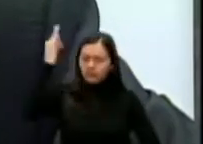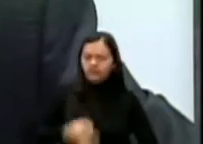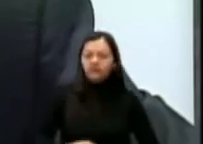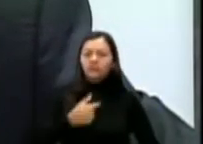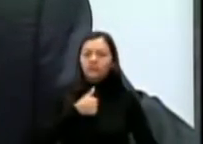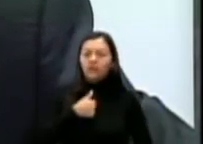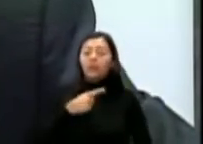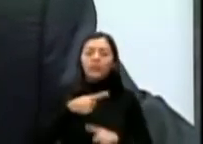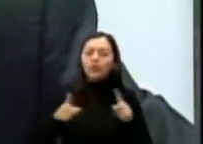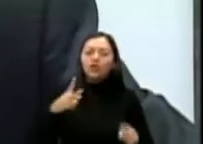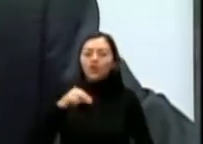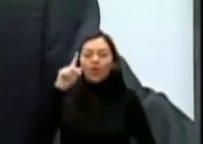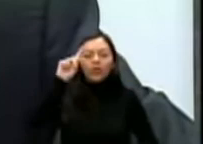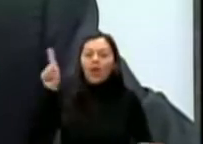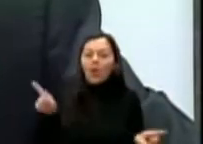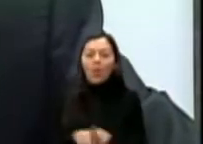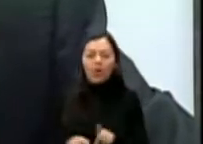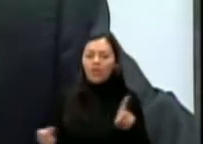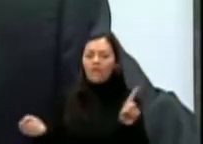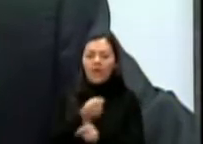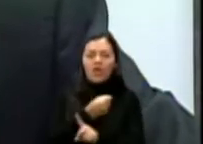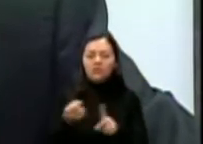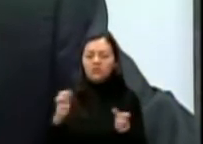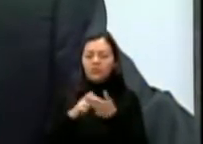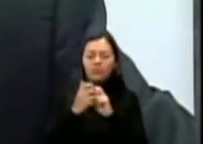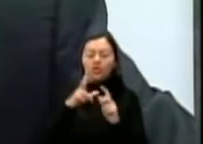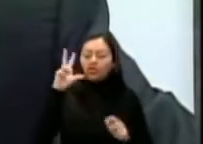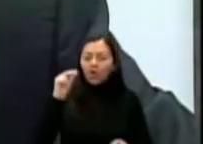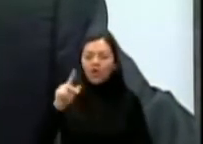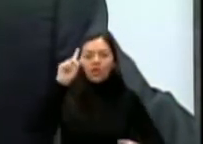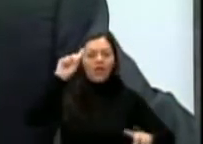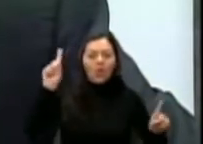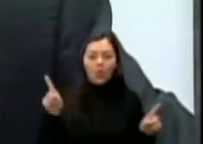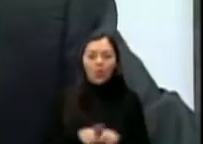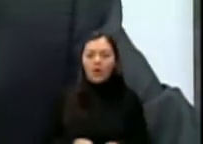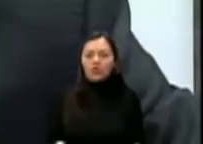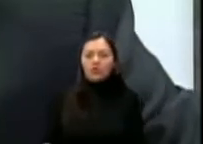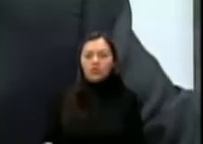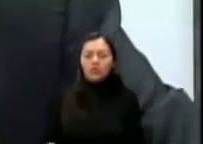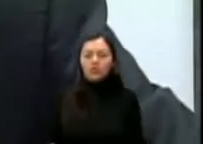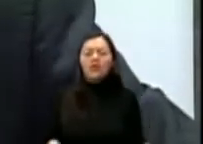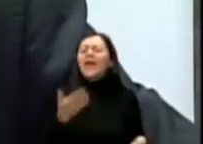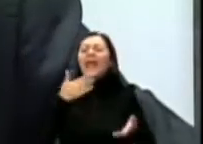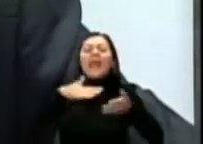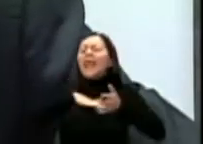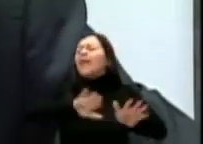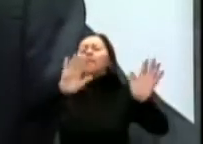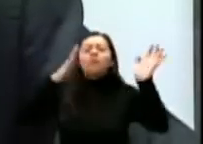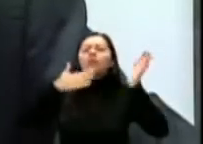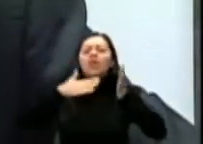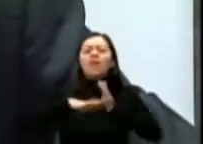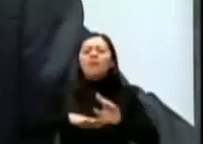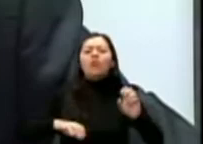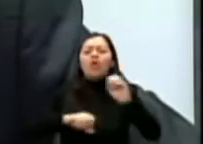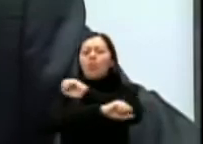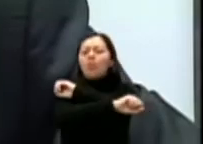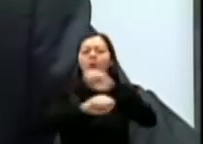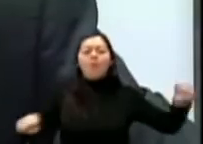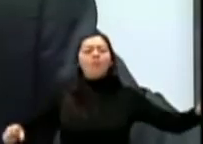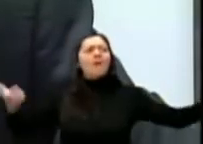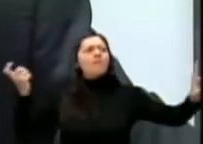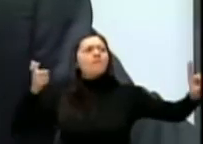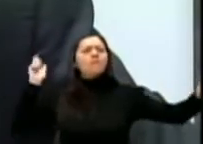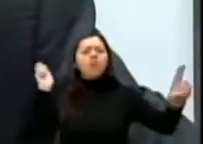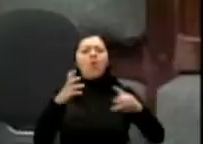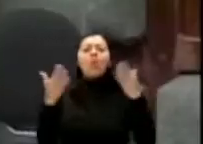la violencia no lo que hicieron en contra es atentado en contra nuestro se hubiera pasado a alguien en el momento que tiraron la bomba del asia de lanza para ellas